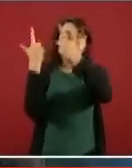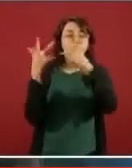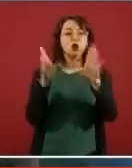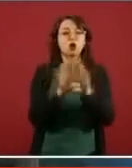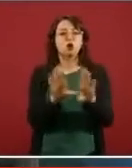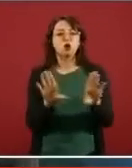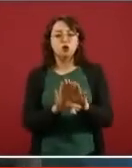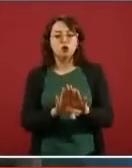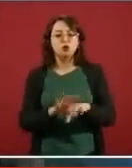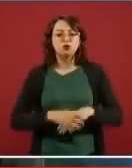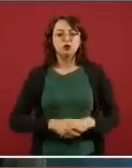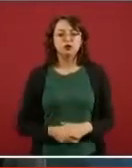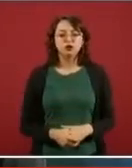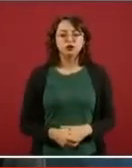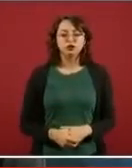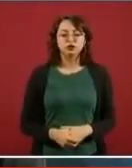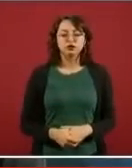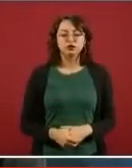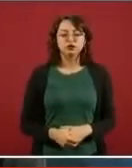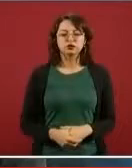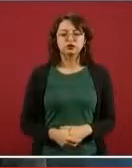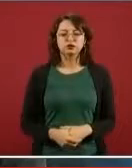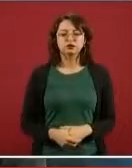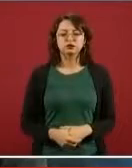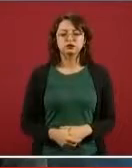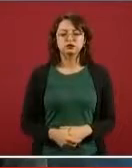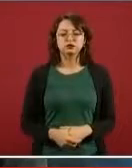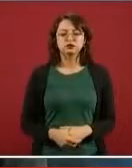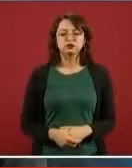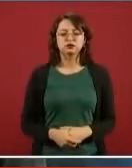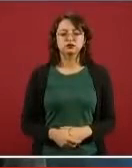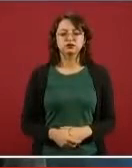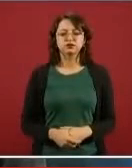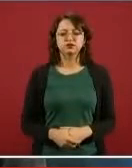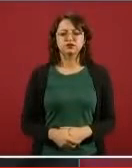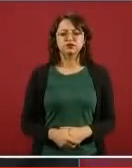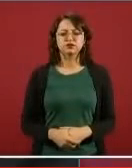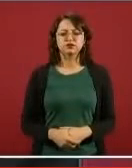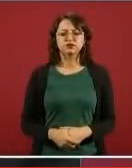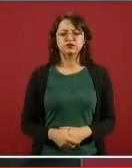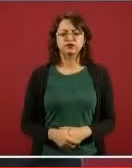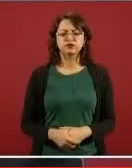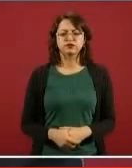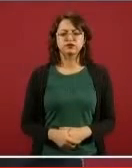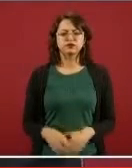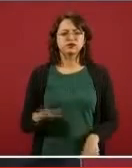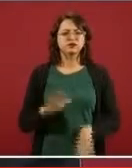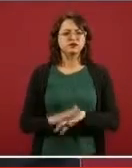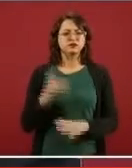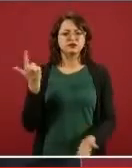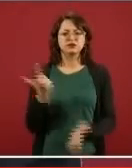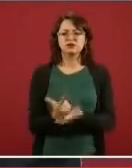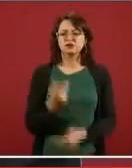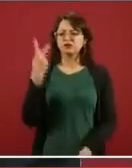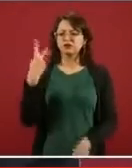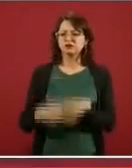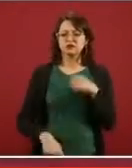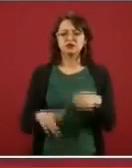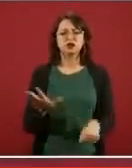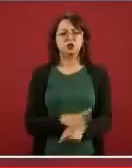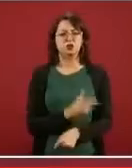por qué dónde alto riesgo peligrosidad